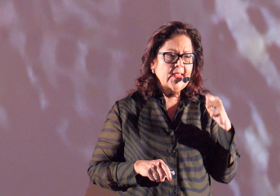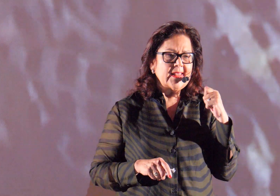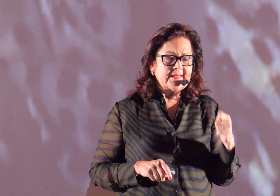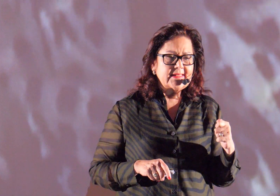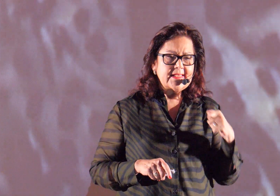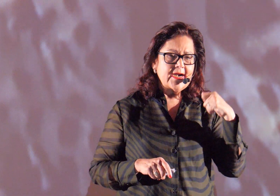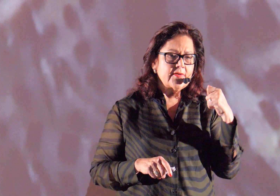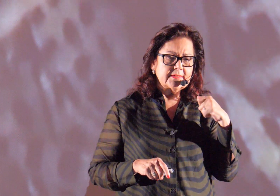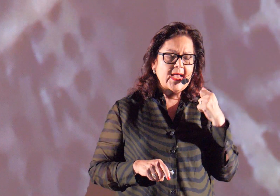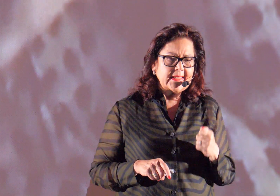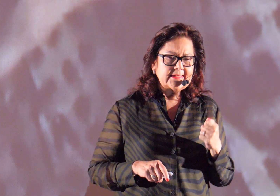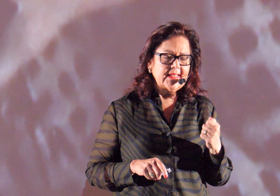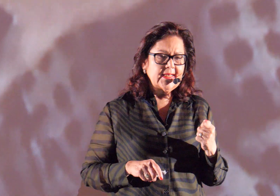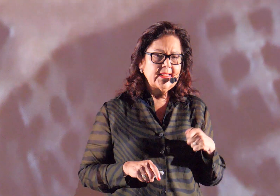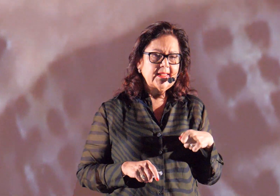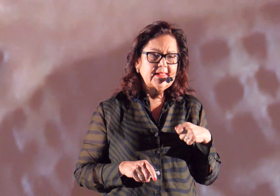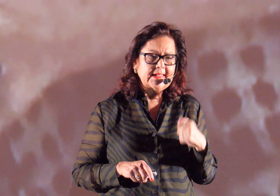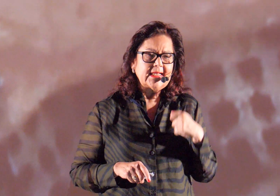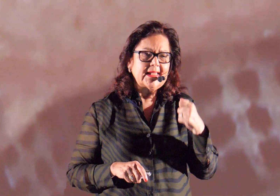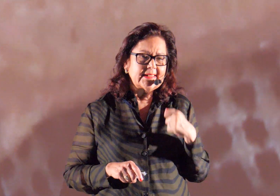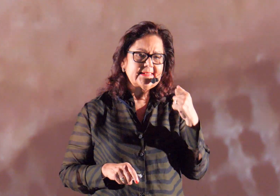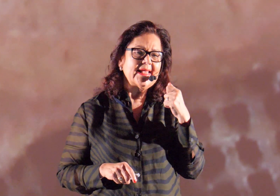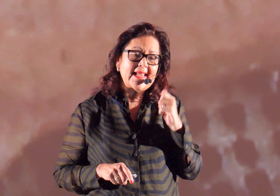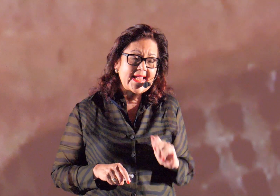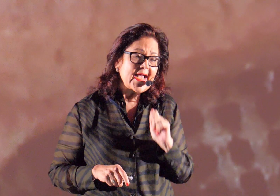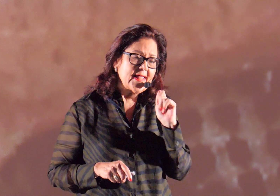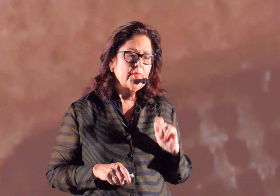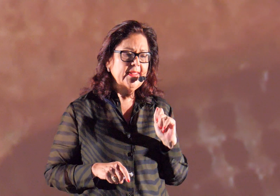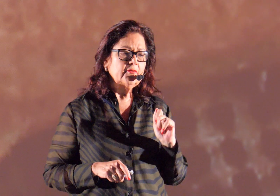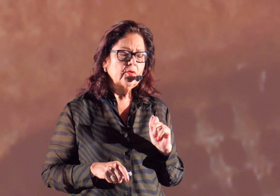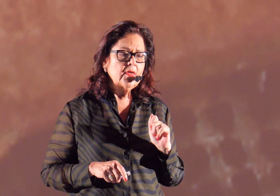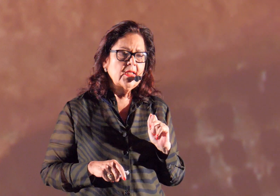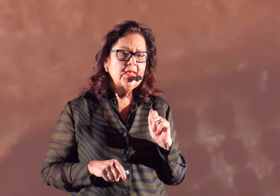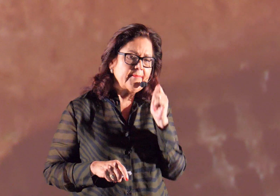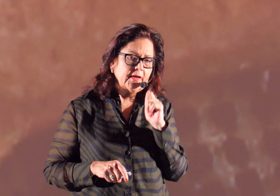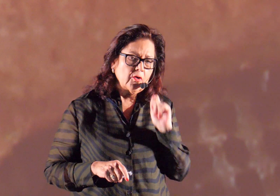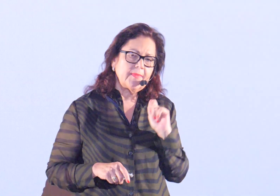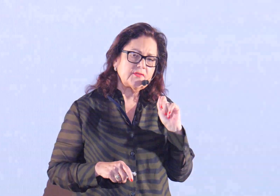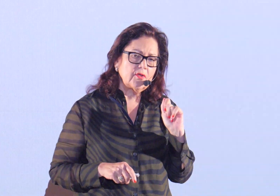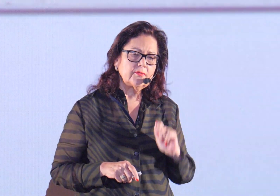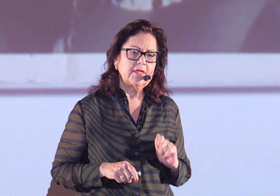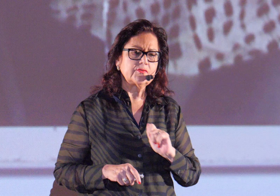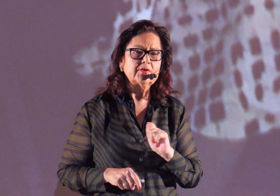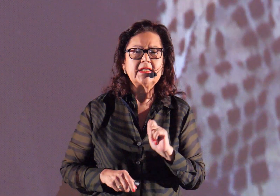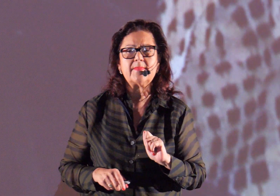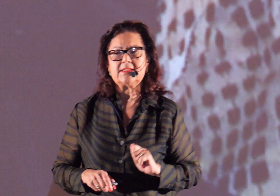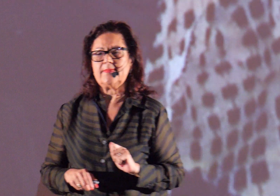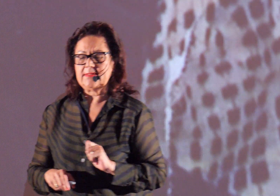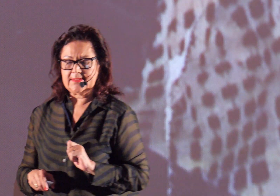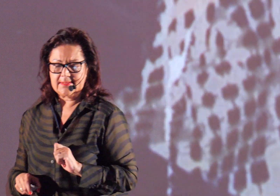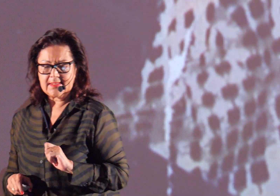y enseñarnos a crecer ya tratar de ser en cada momento la mejor versión de nosotros